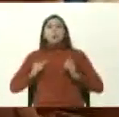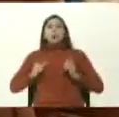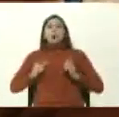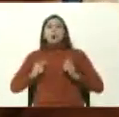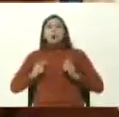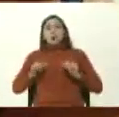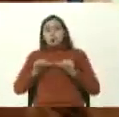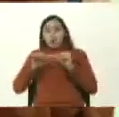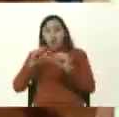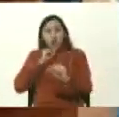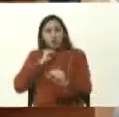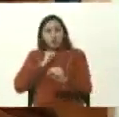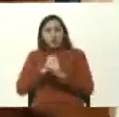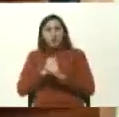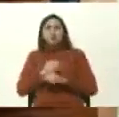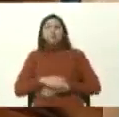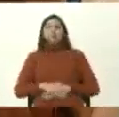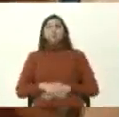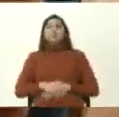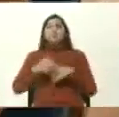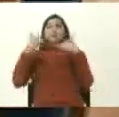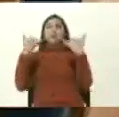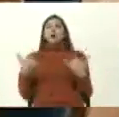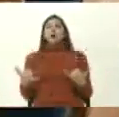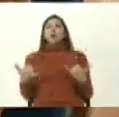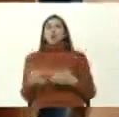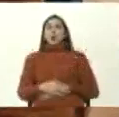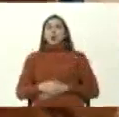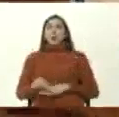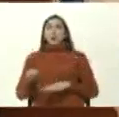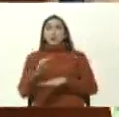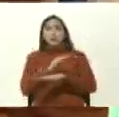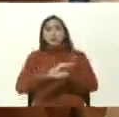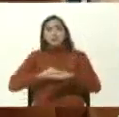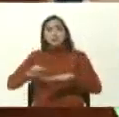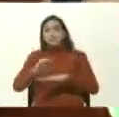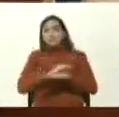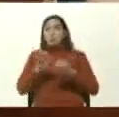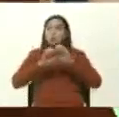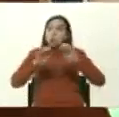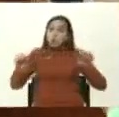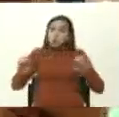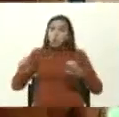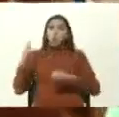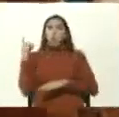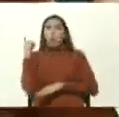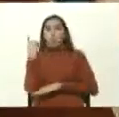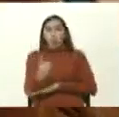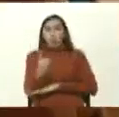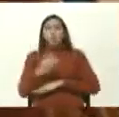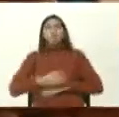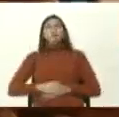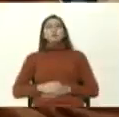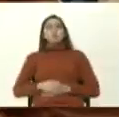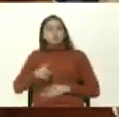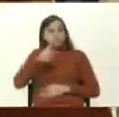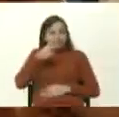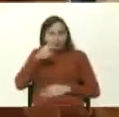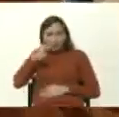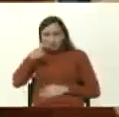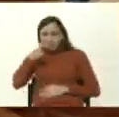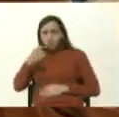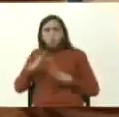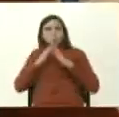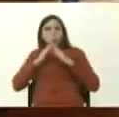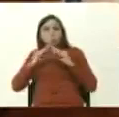permitan seguir trabajando. Cuando hoy en día el Ministerio de Educación es el único ente rector que supervisa y cuantifica